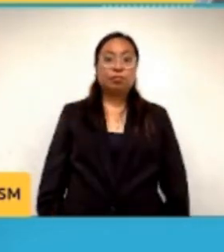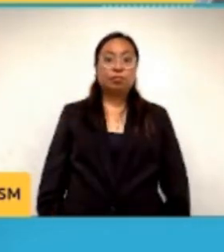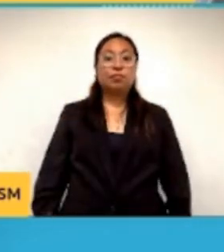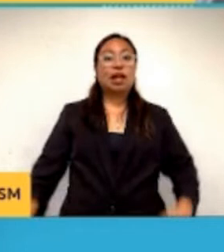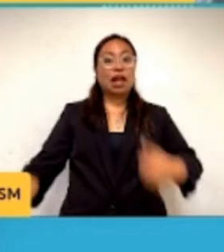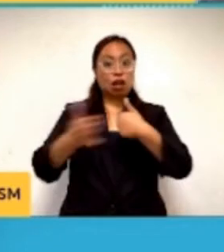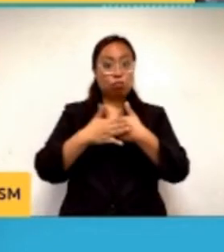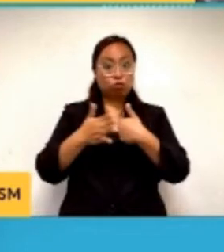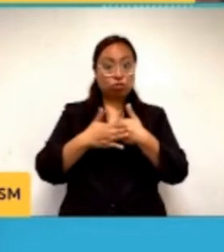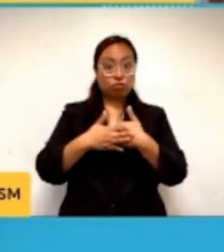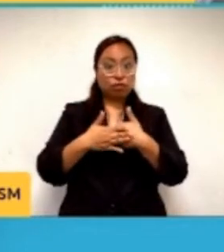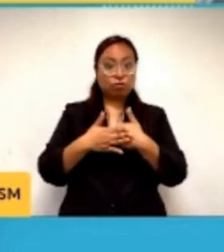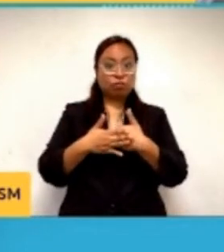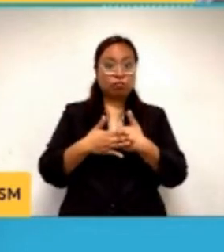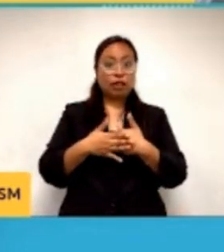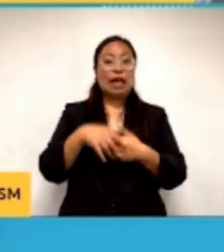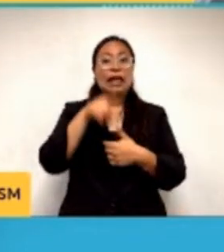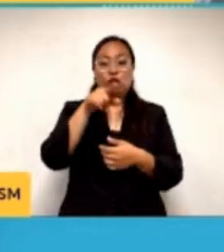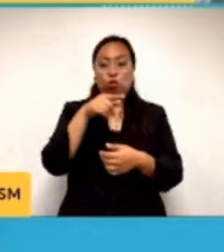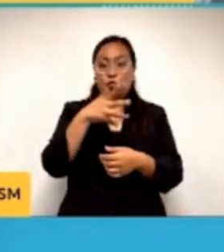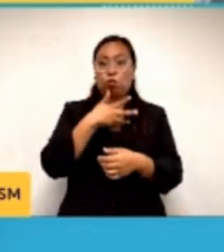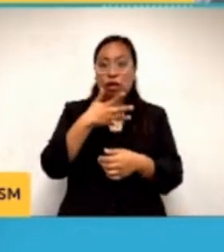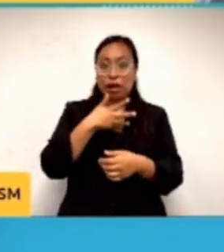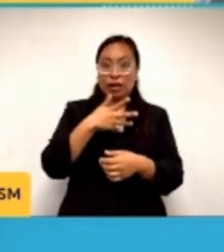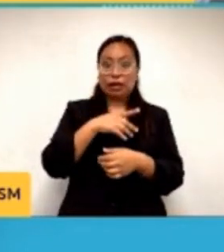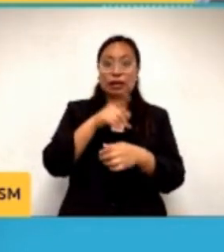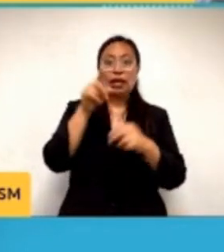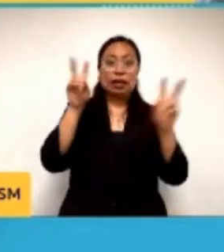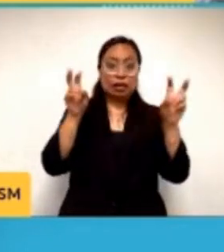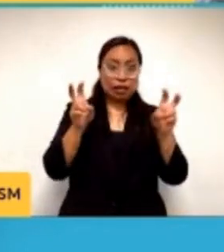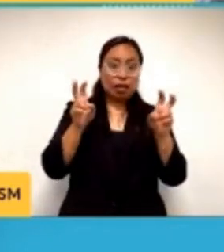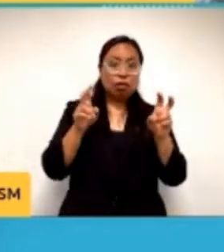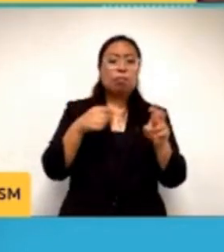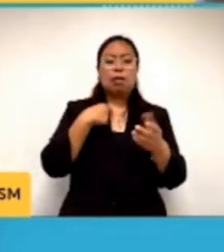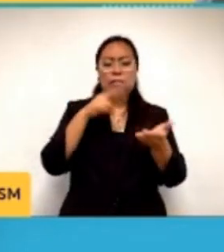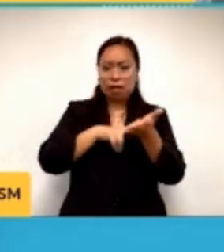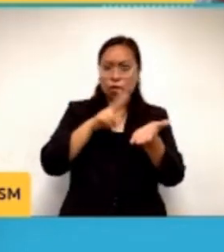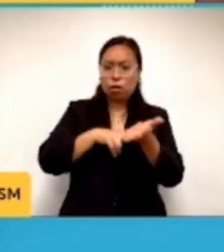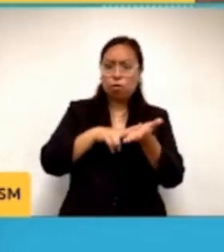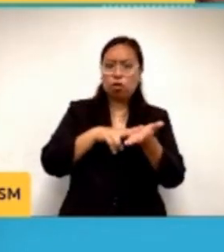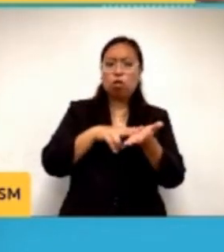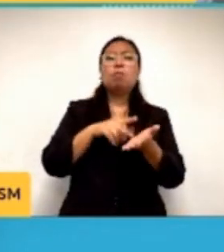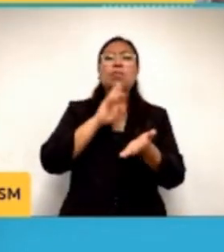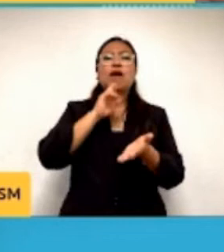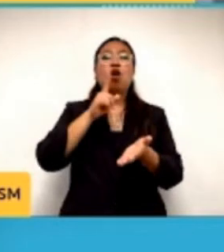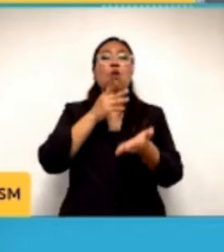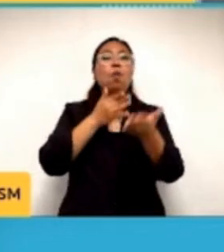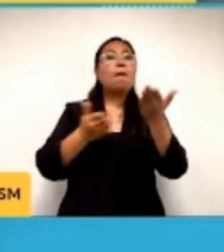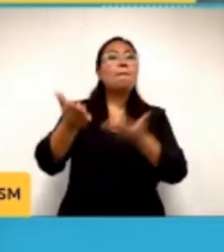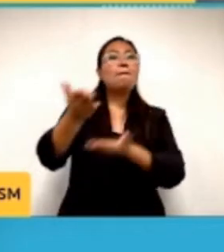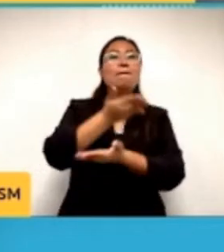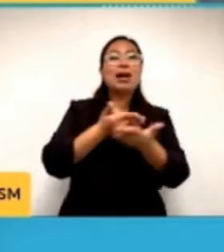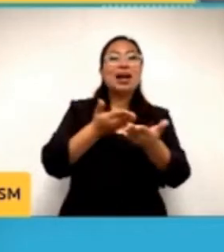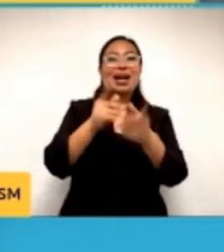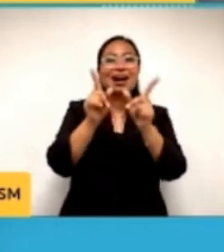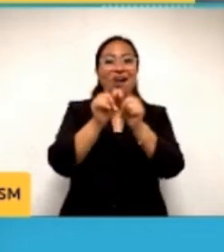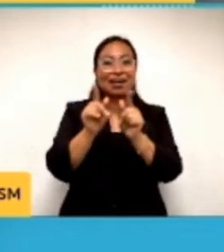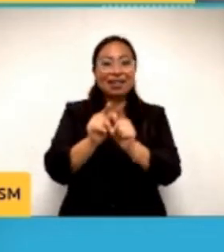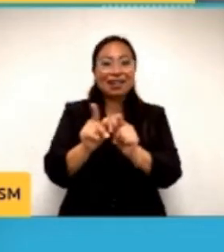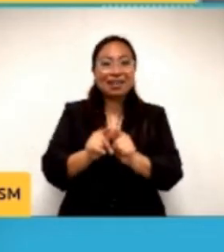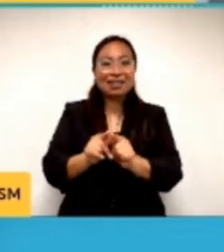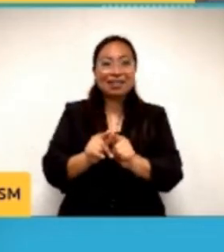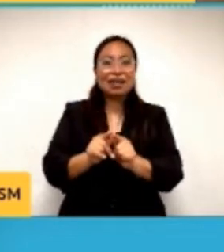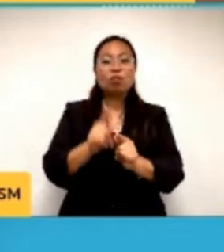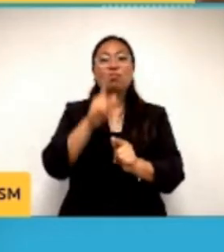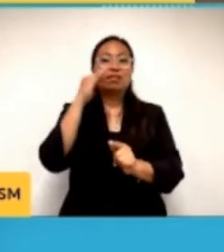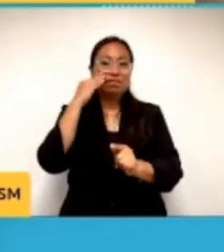vez que tomes un curso o que tomes algo que te haya sido valioso, asegúrate de compartirlo. Otra vez, puede ser en